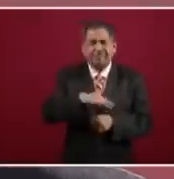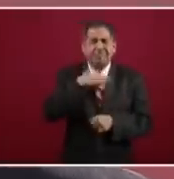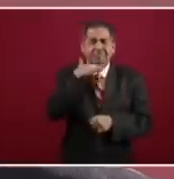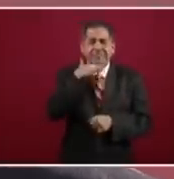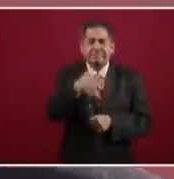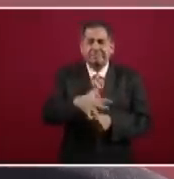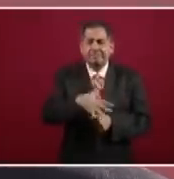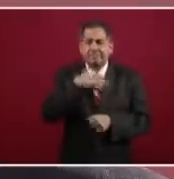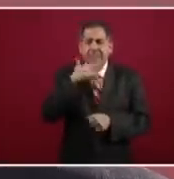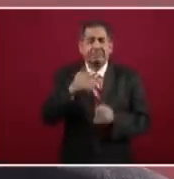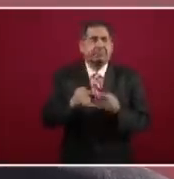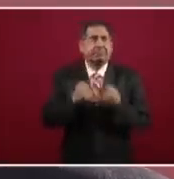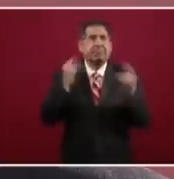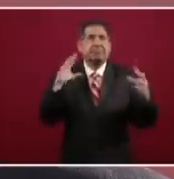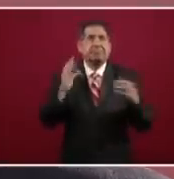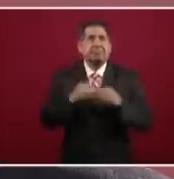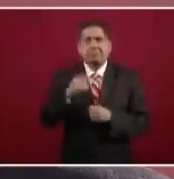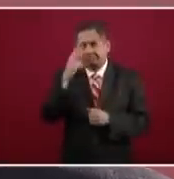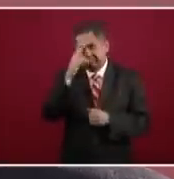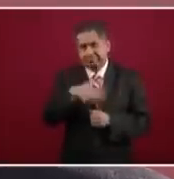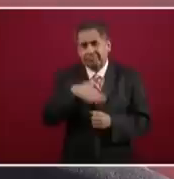en la historia de méxico